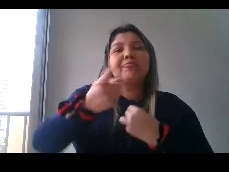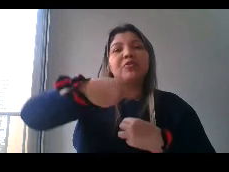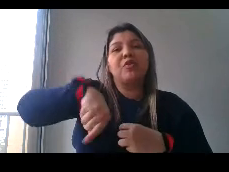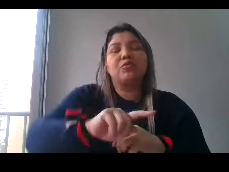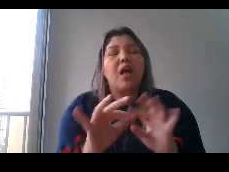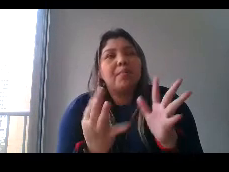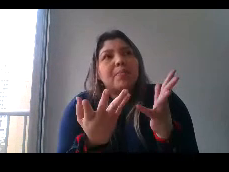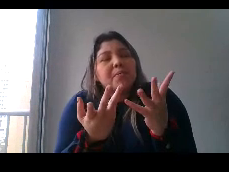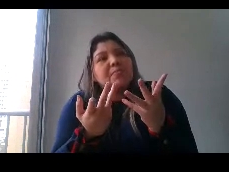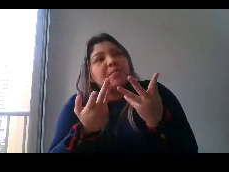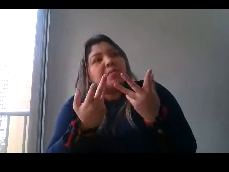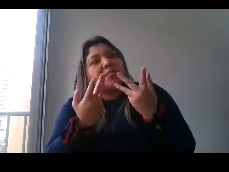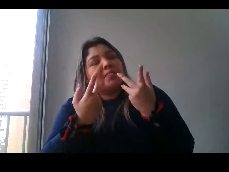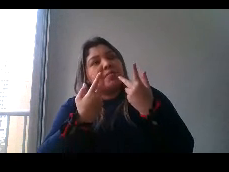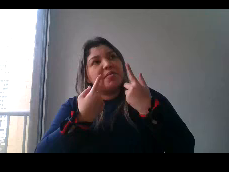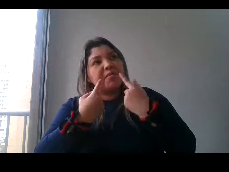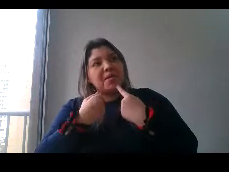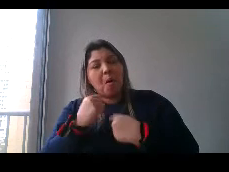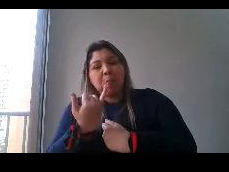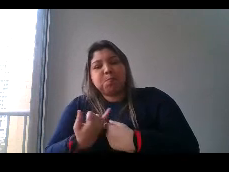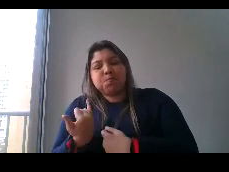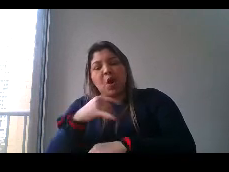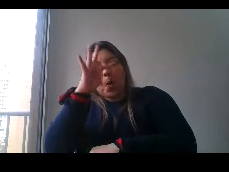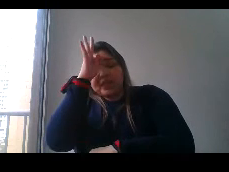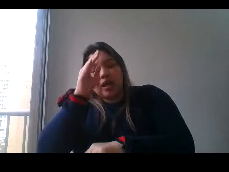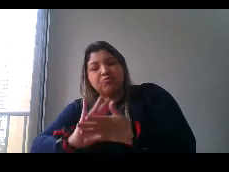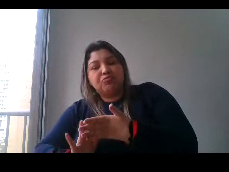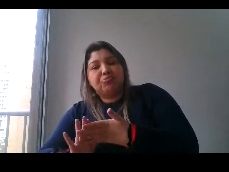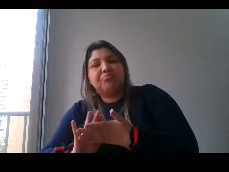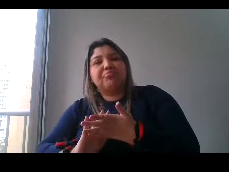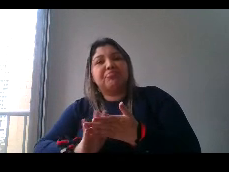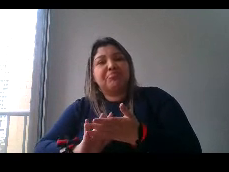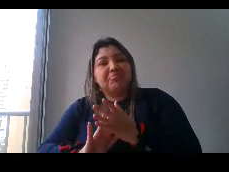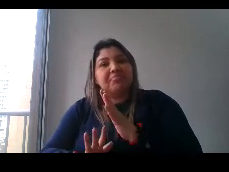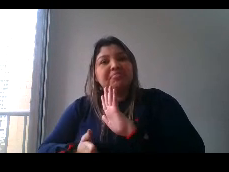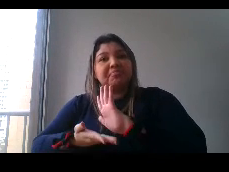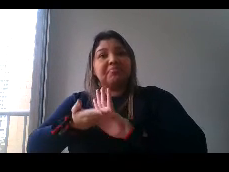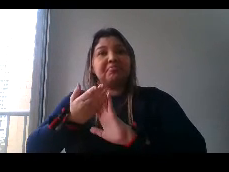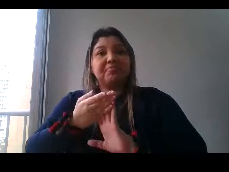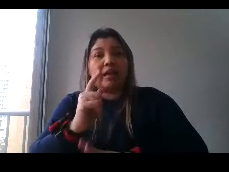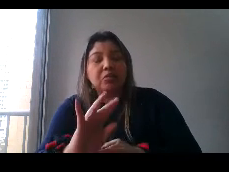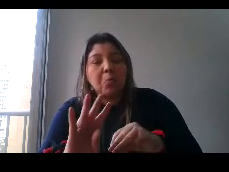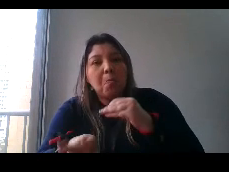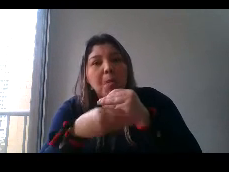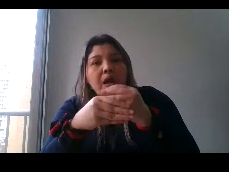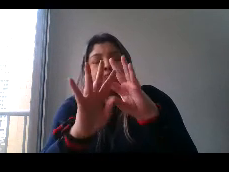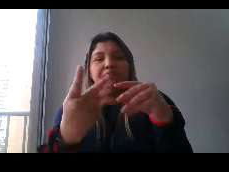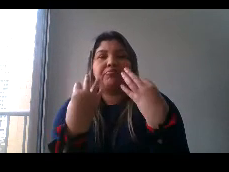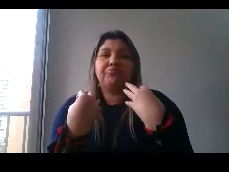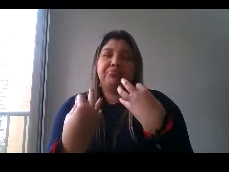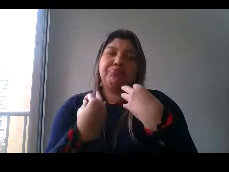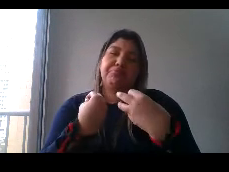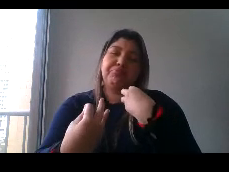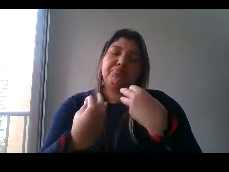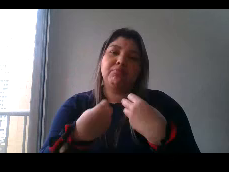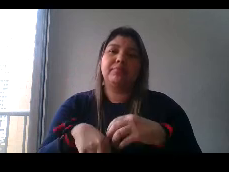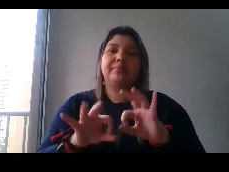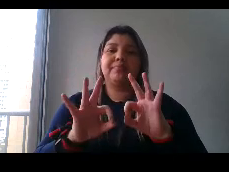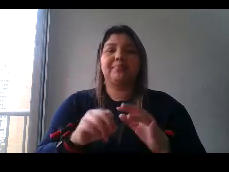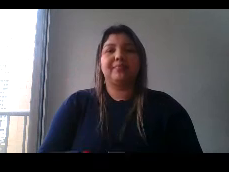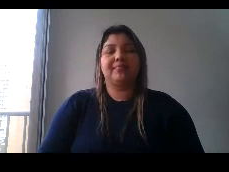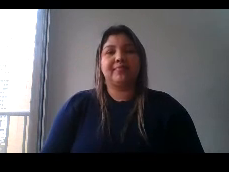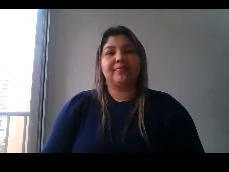a las acciones que ustedes están llevando a cabo en cada una de sus organizaciones. De igual manera, queremos invitarlos a consultar